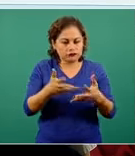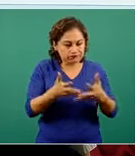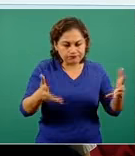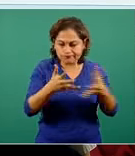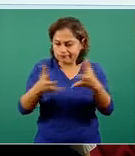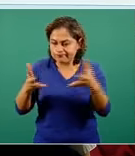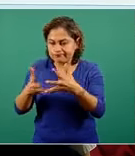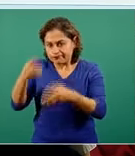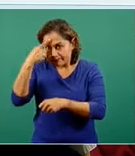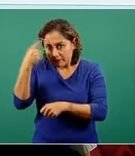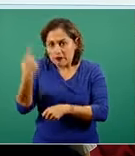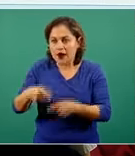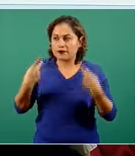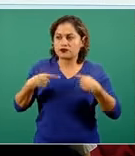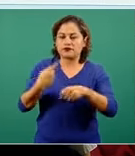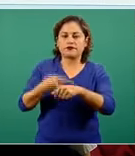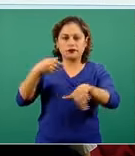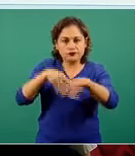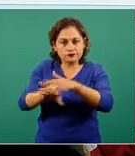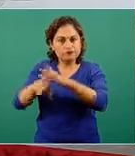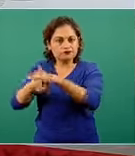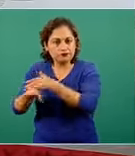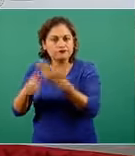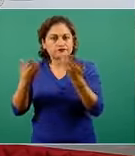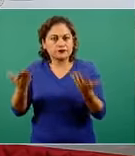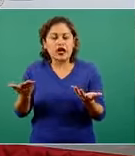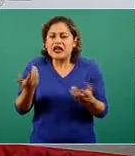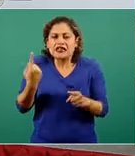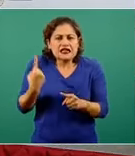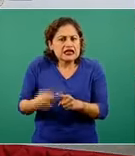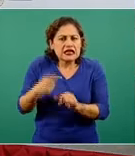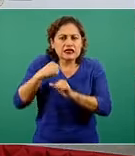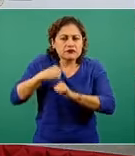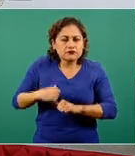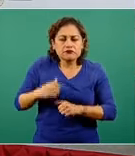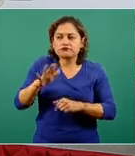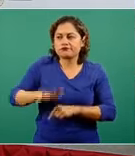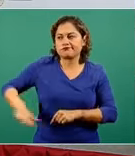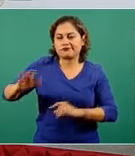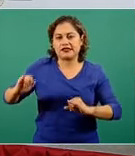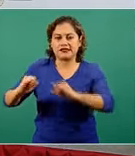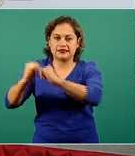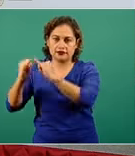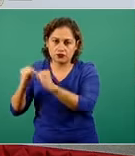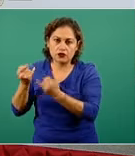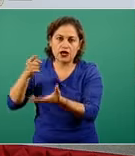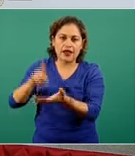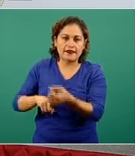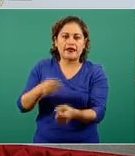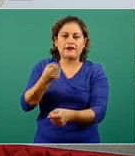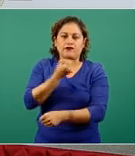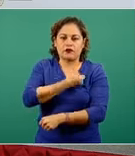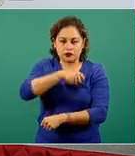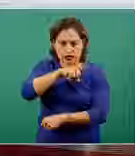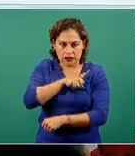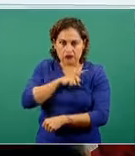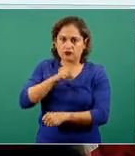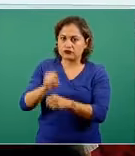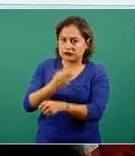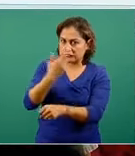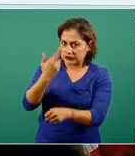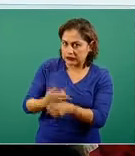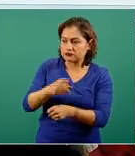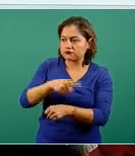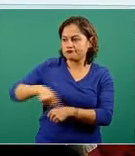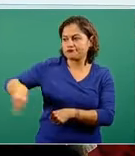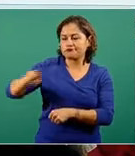en coordinación con y entre las diferentes instituciones que componen el sector salud en el país. En este